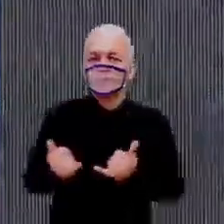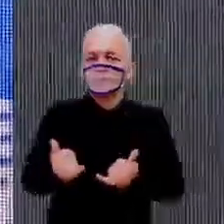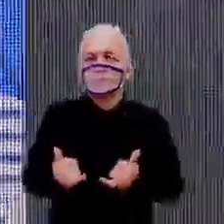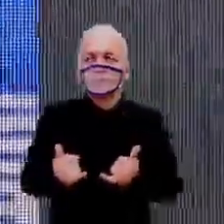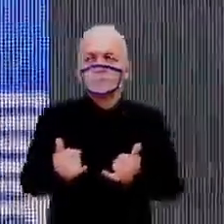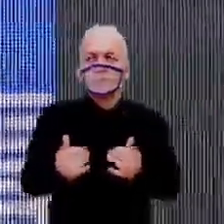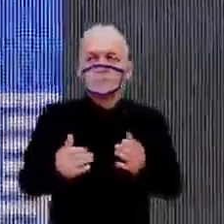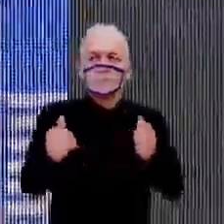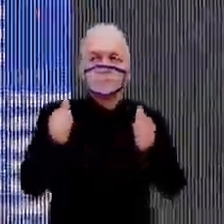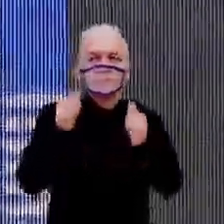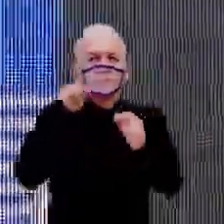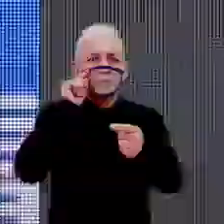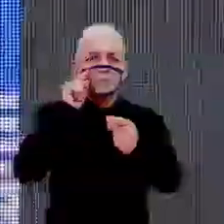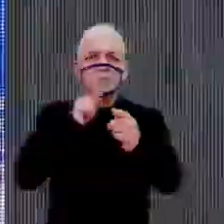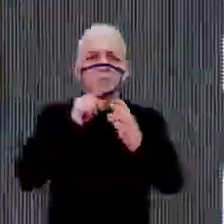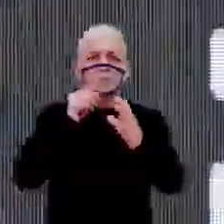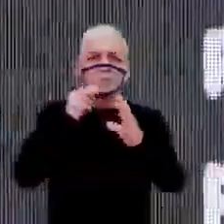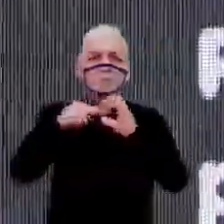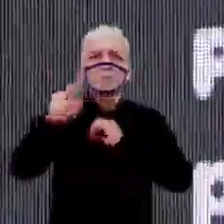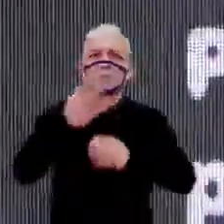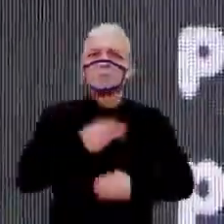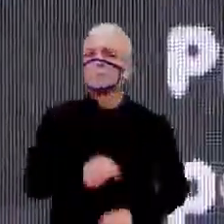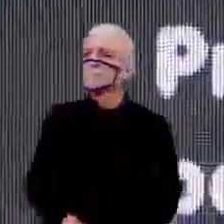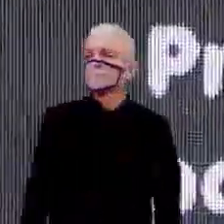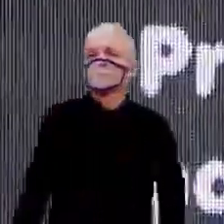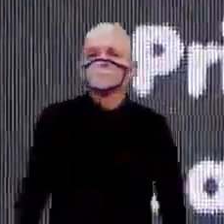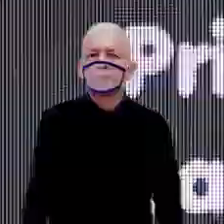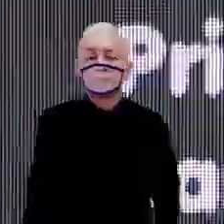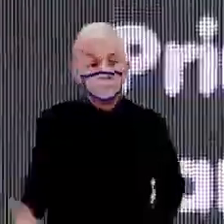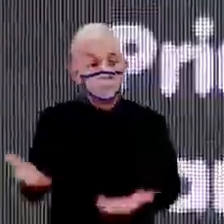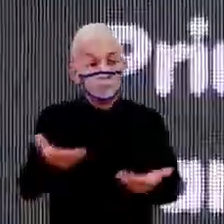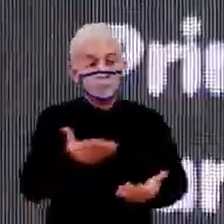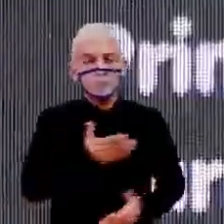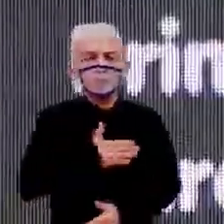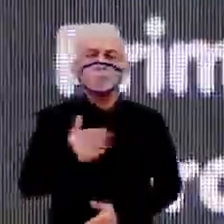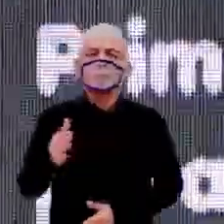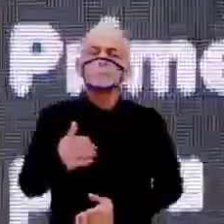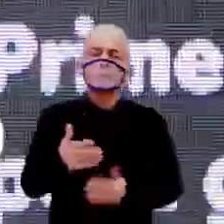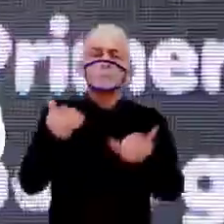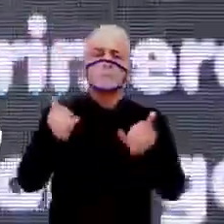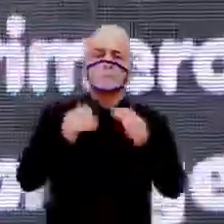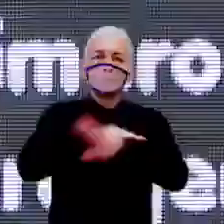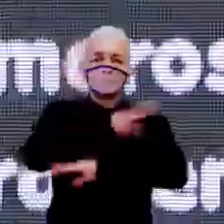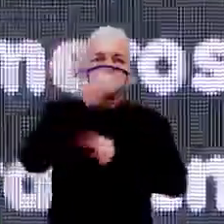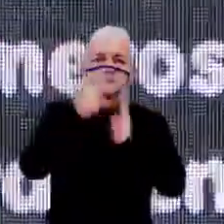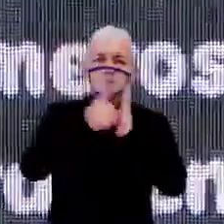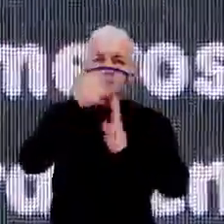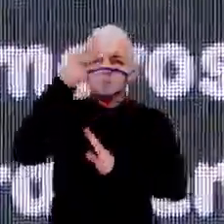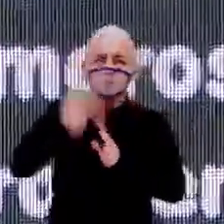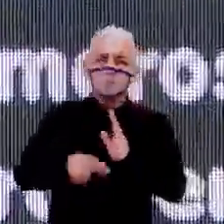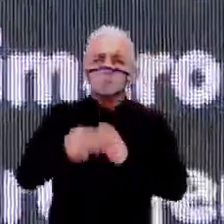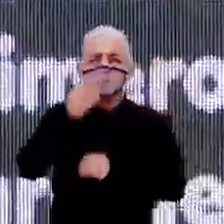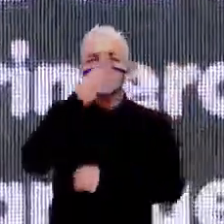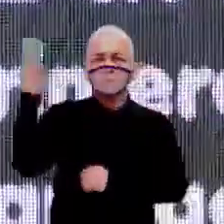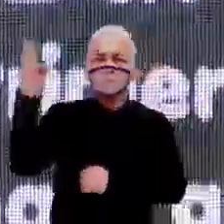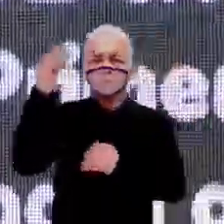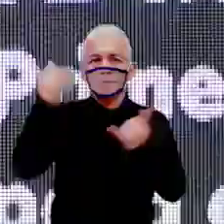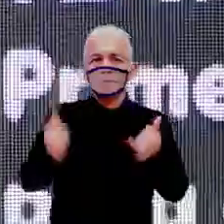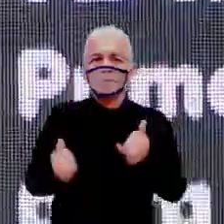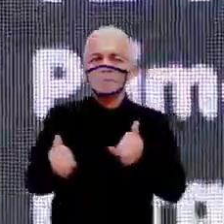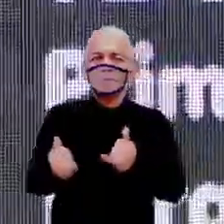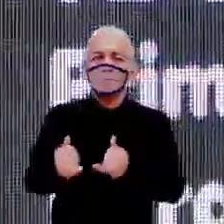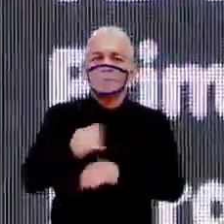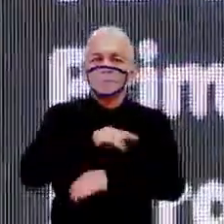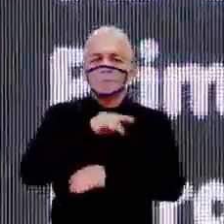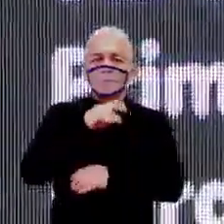que nos acompañan desde las redes sociales. Para el renacer del Centro Histórico de Barranquilla, bajo liderazgo